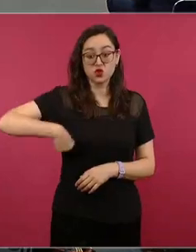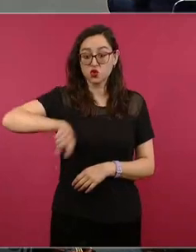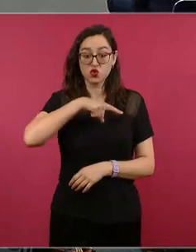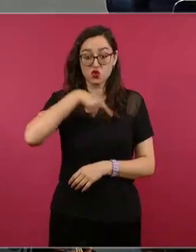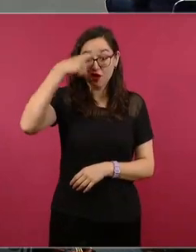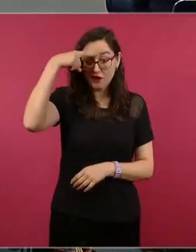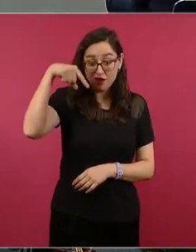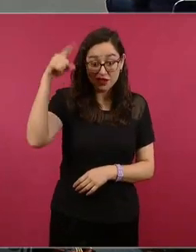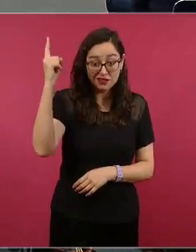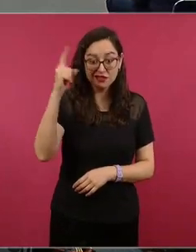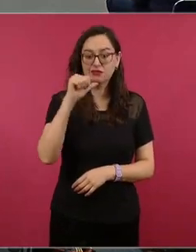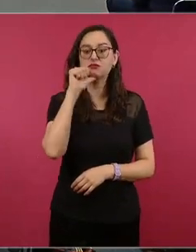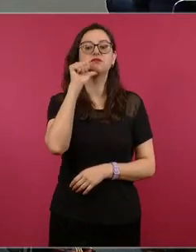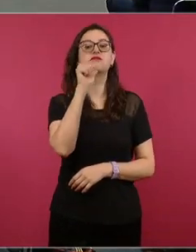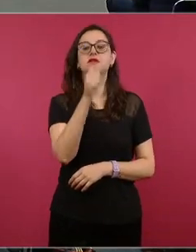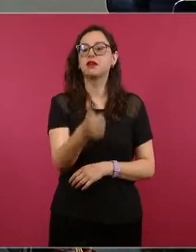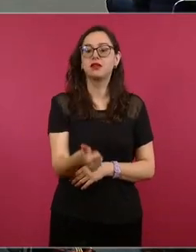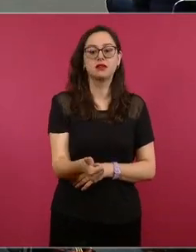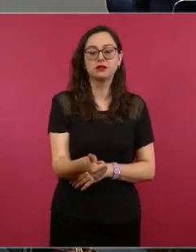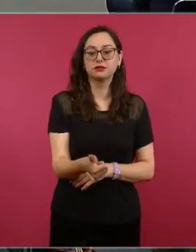uno